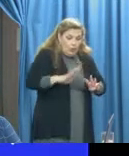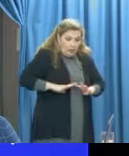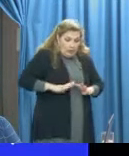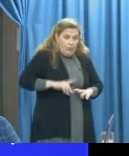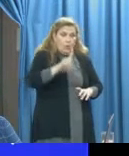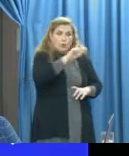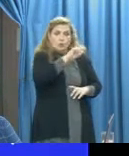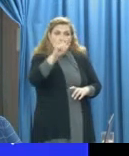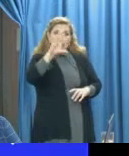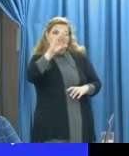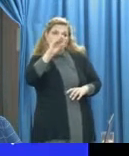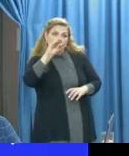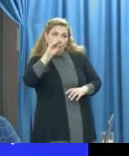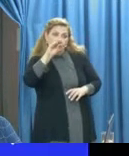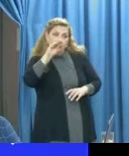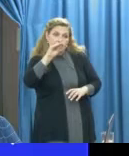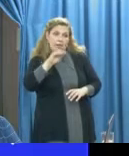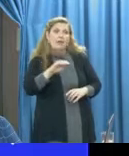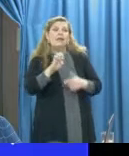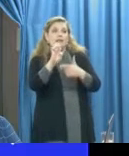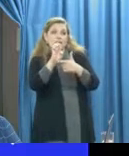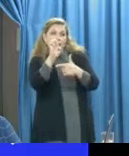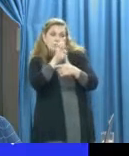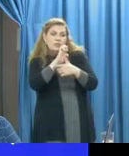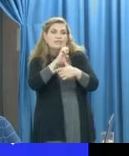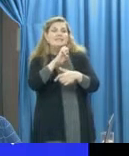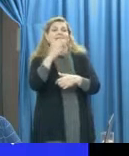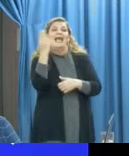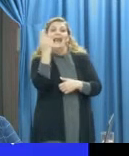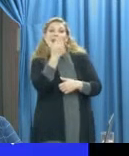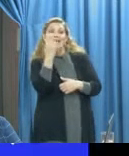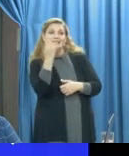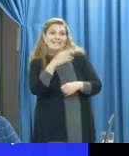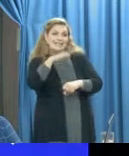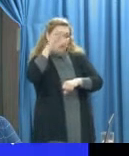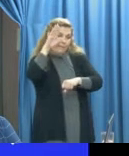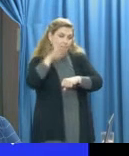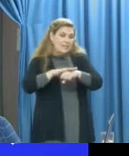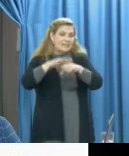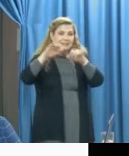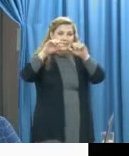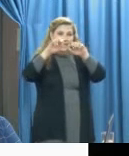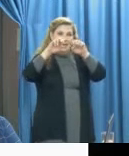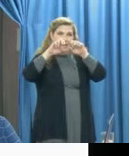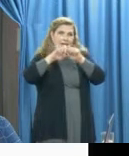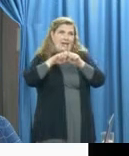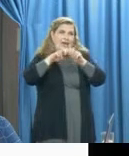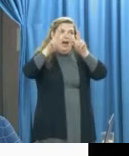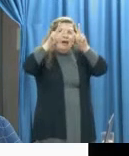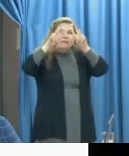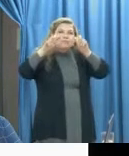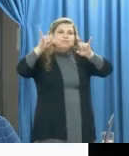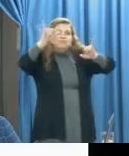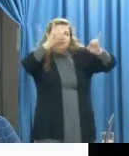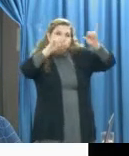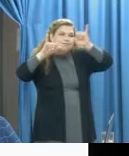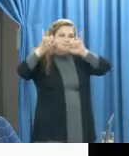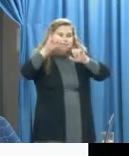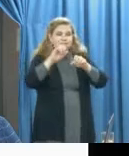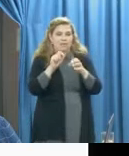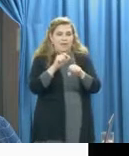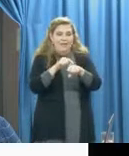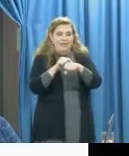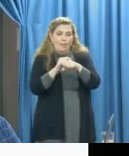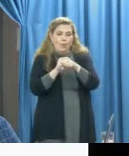sordera. Entonces necesitamos los estudios más específicos, como son los estudios